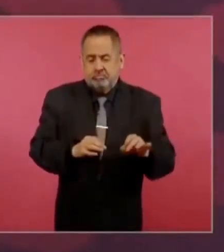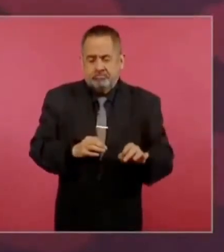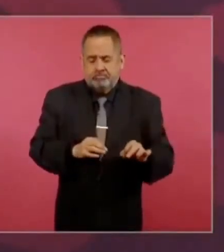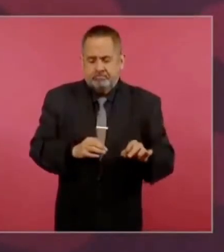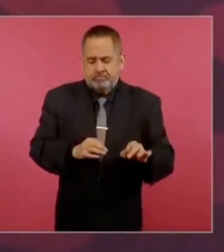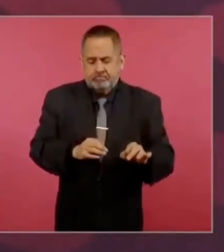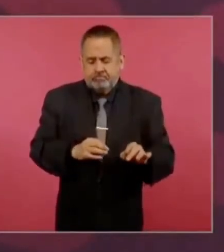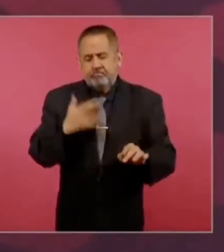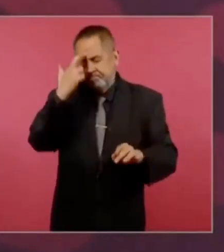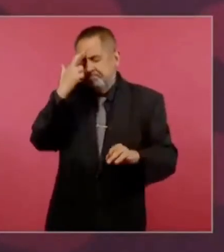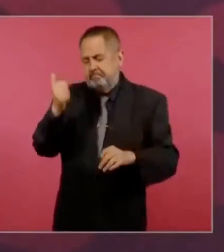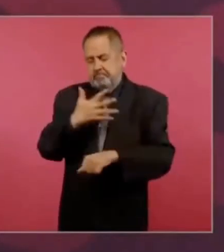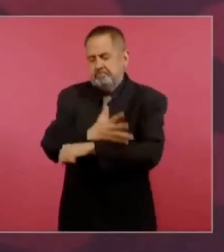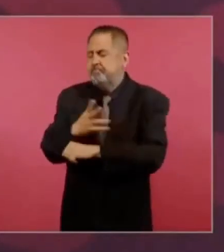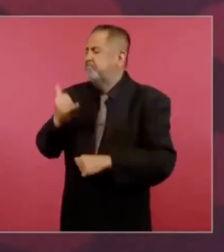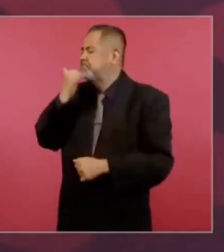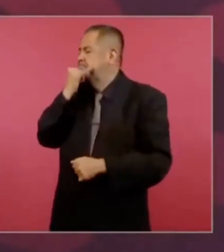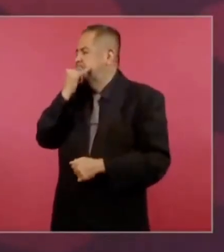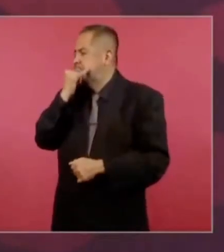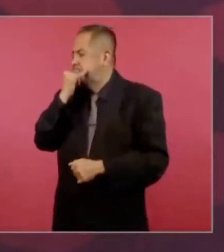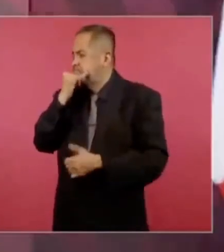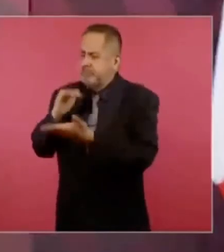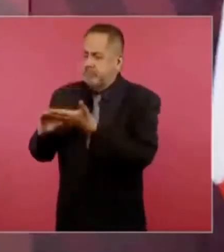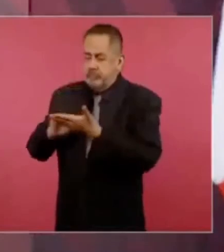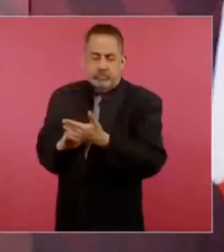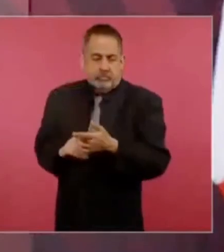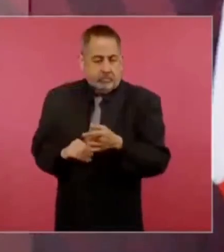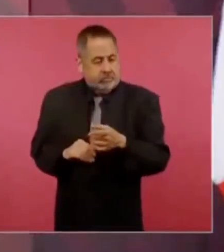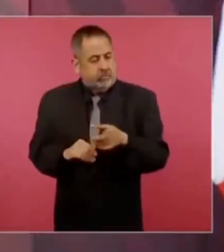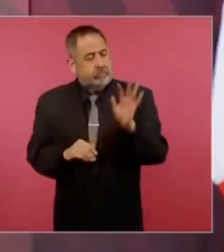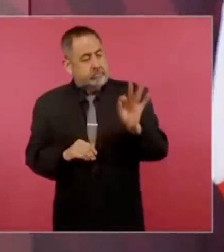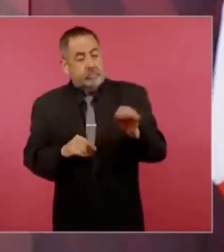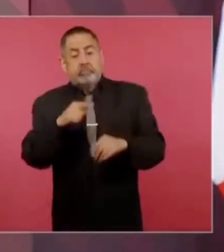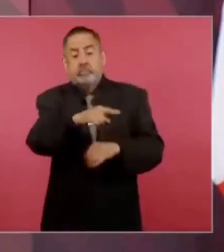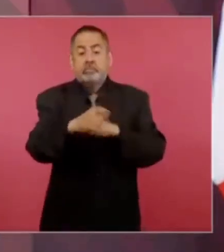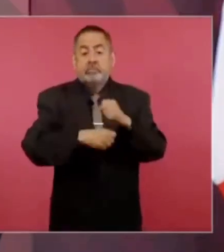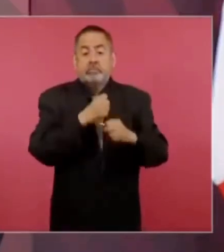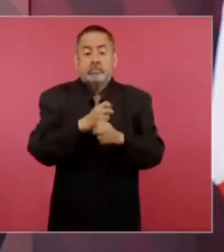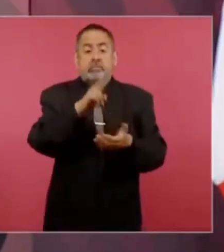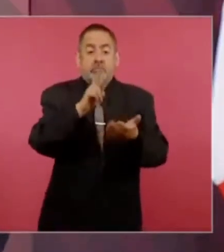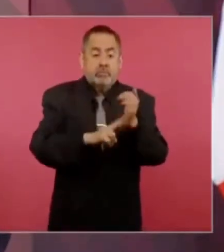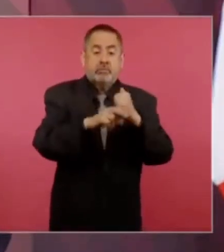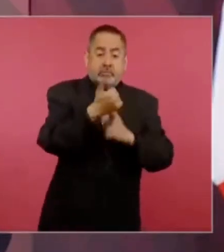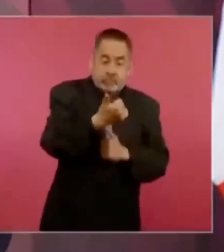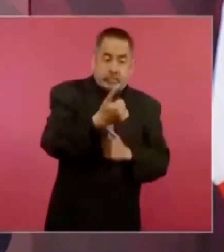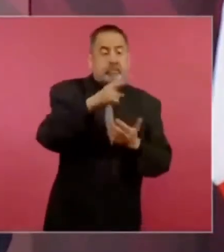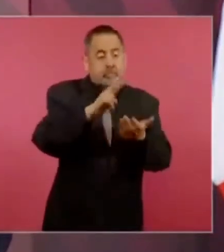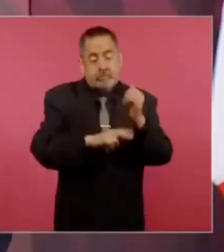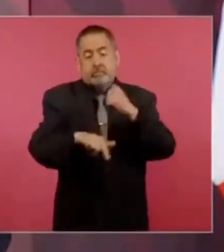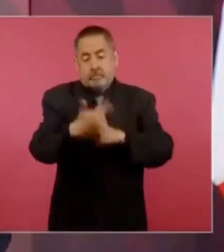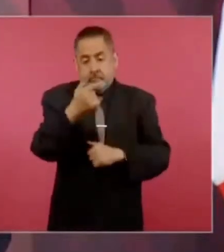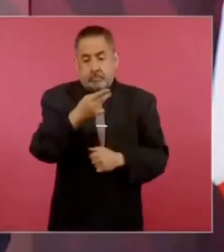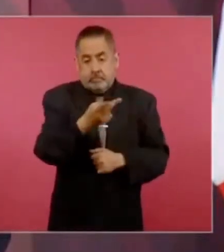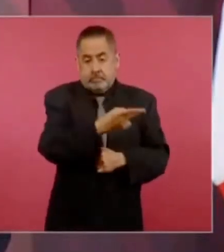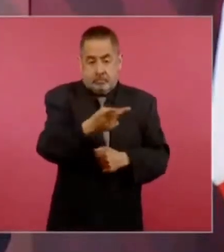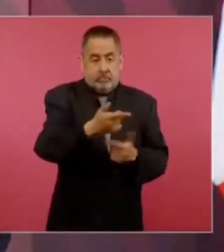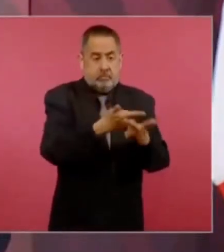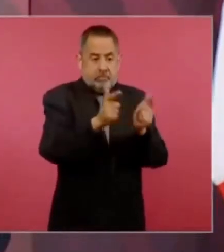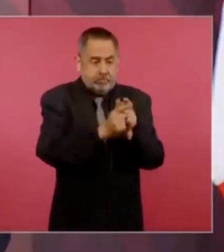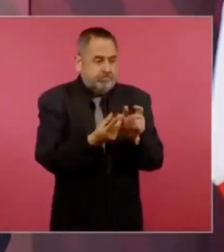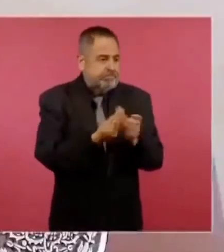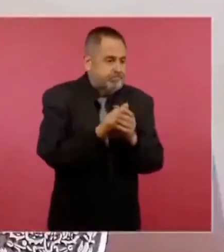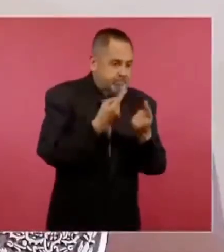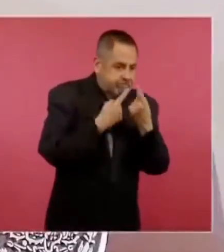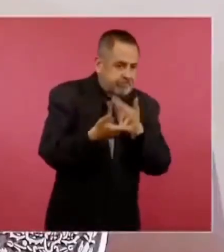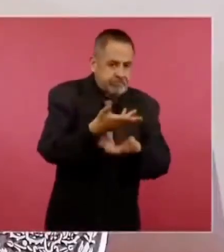honestidad, porque ese estuvo en 2006 y en 2012 en estos grupos